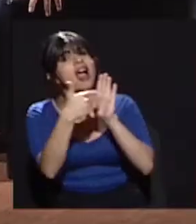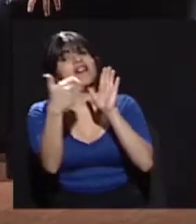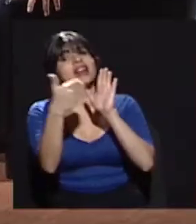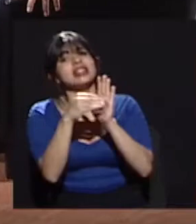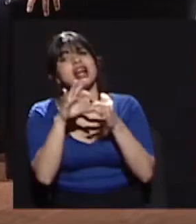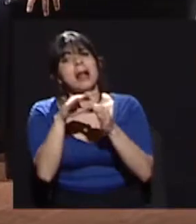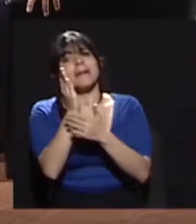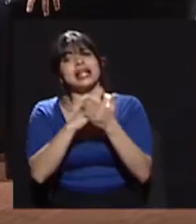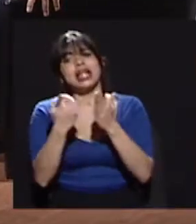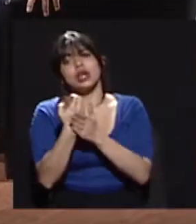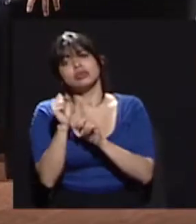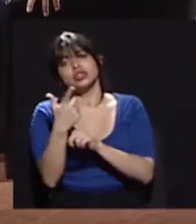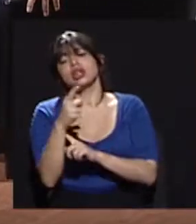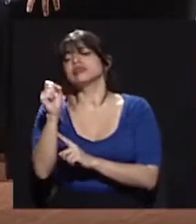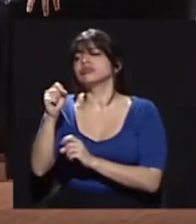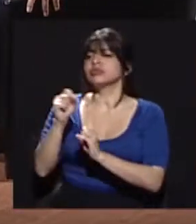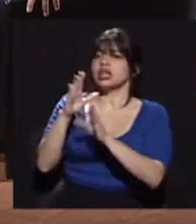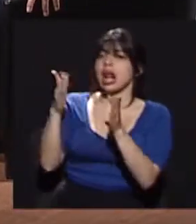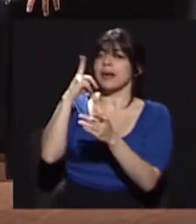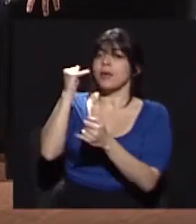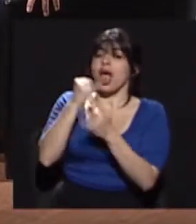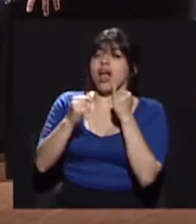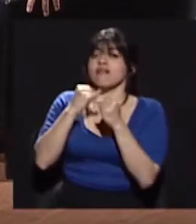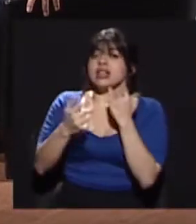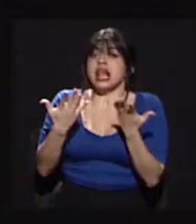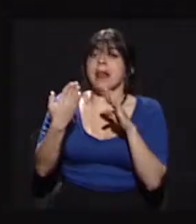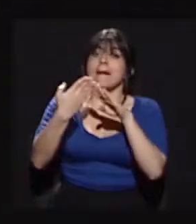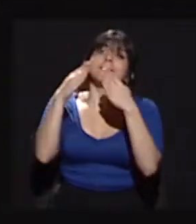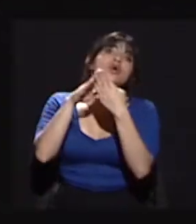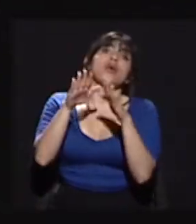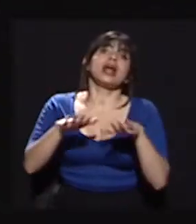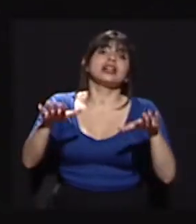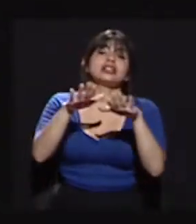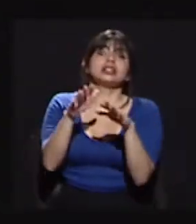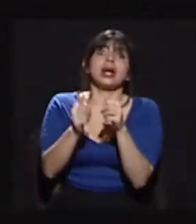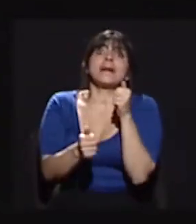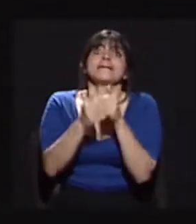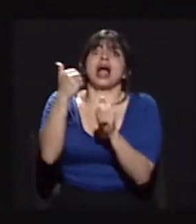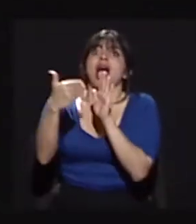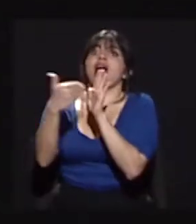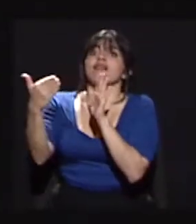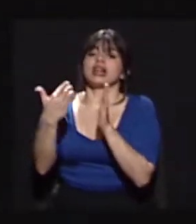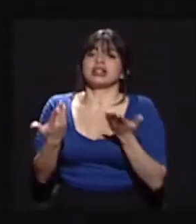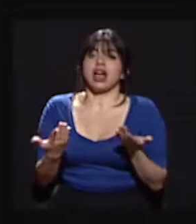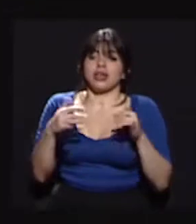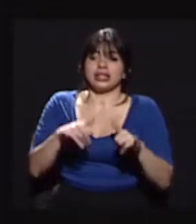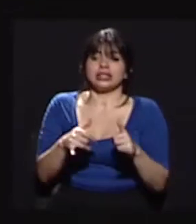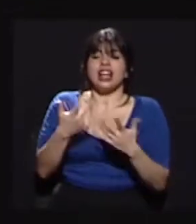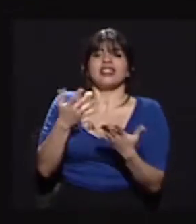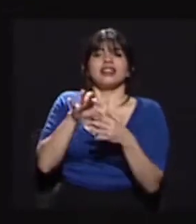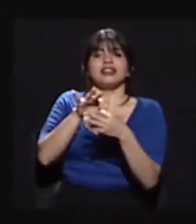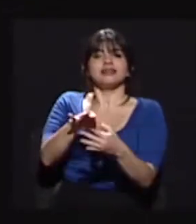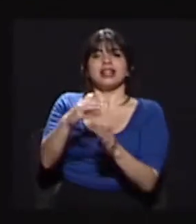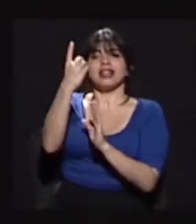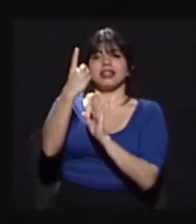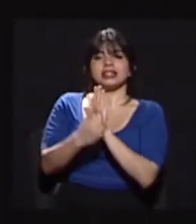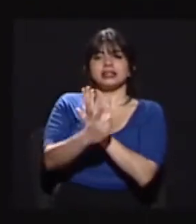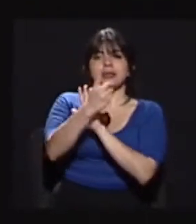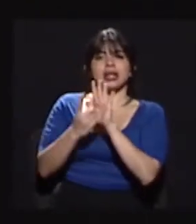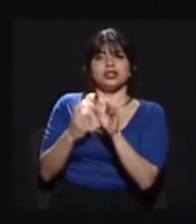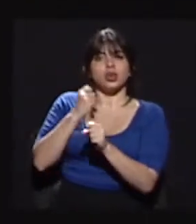económico social sí claro porque al final de cuentas es la población que más afectada se encuentra desde el punto de vista de la discriminación